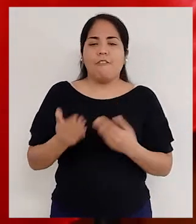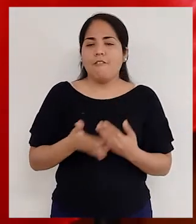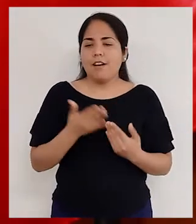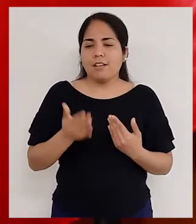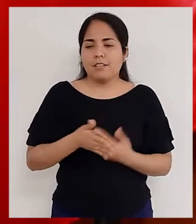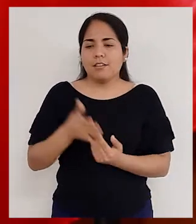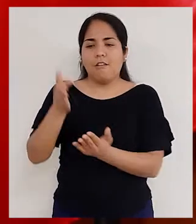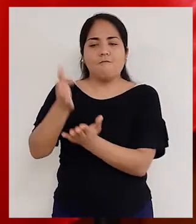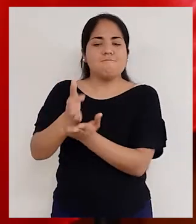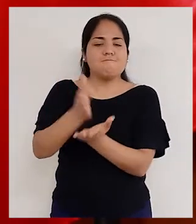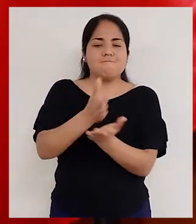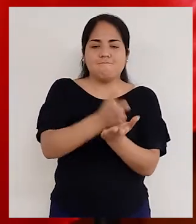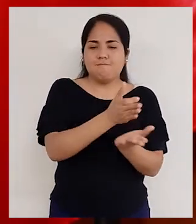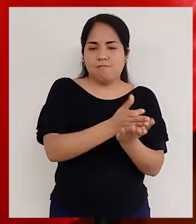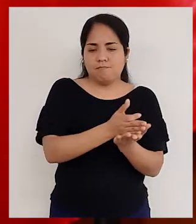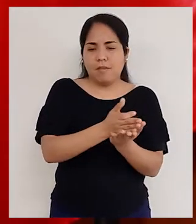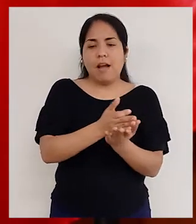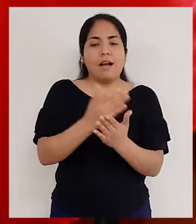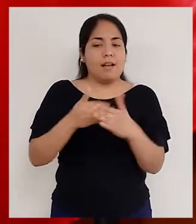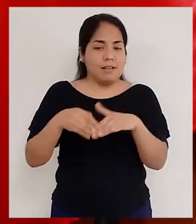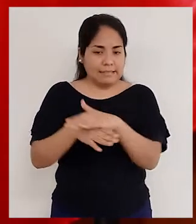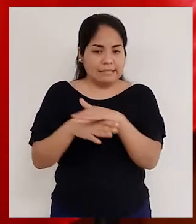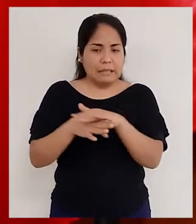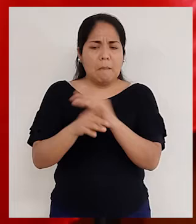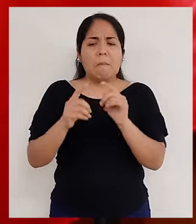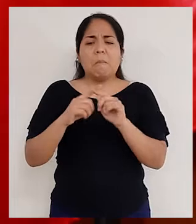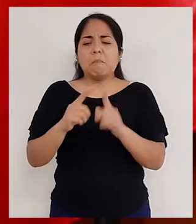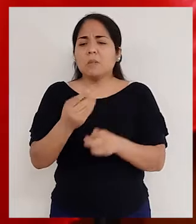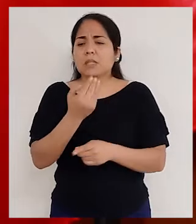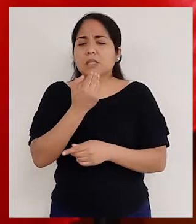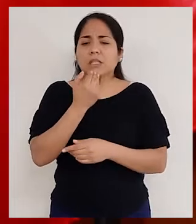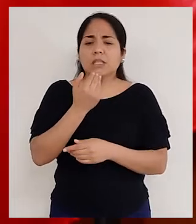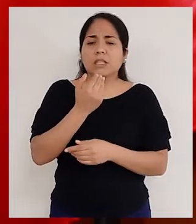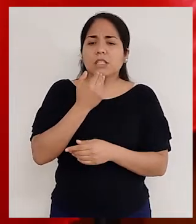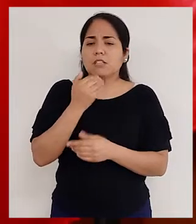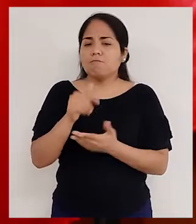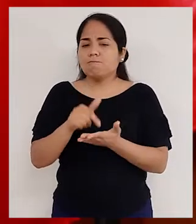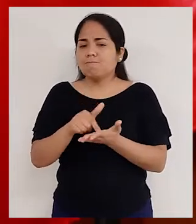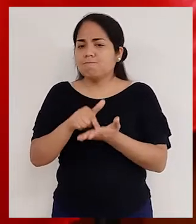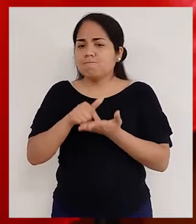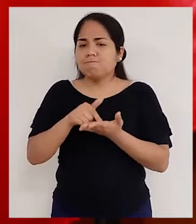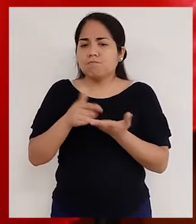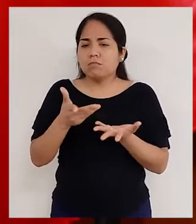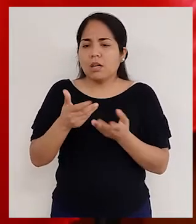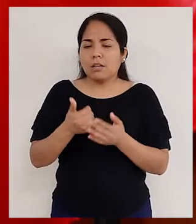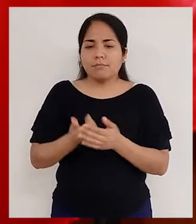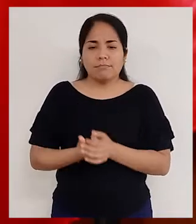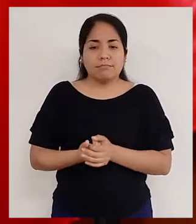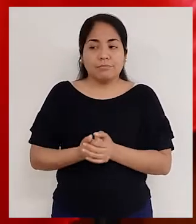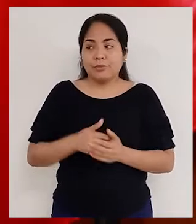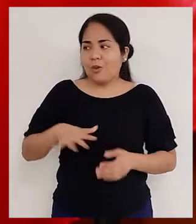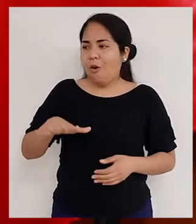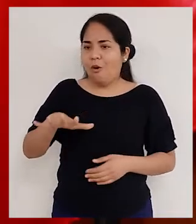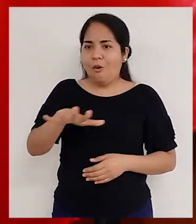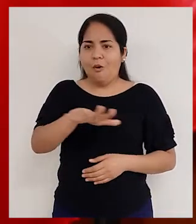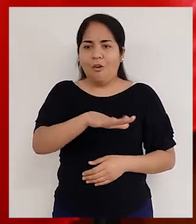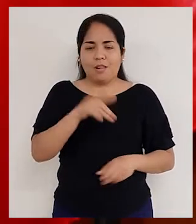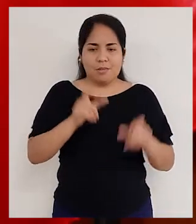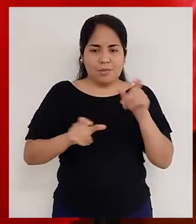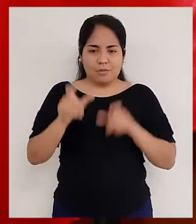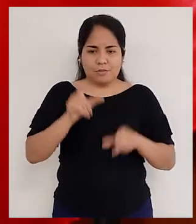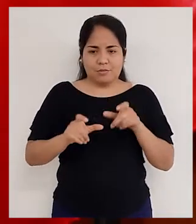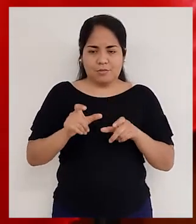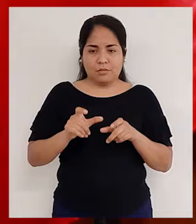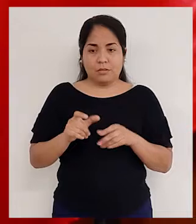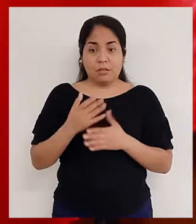muy fácil marcar un estacionamiento accesible, pero ¿quién tiene que cumplir, digamos, con las obligaciones de que eso funcione? Es todo